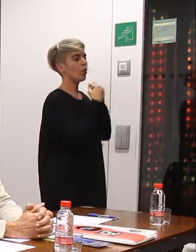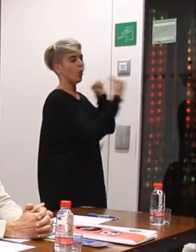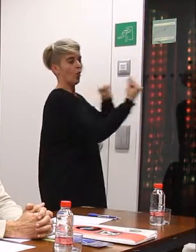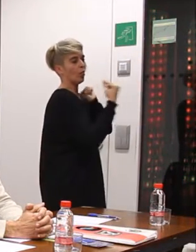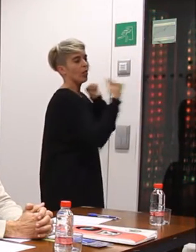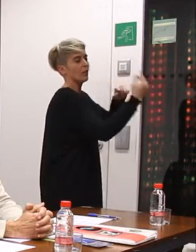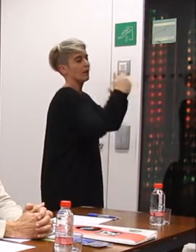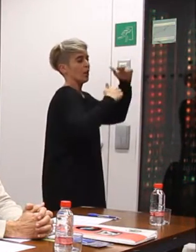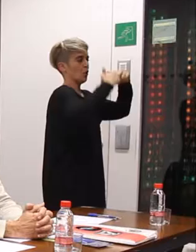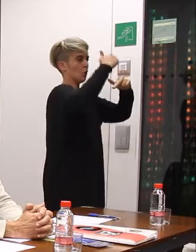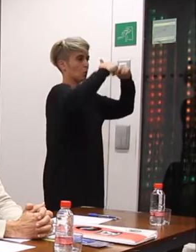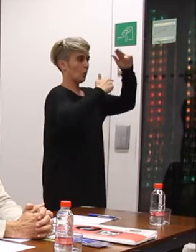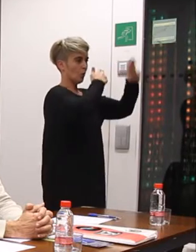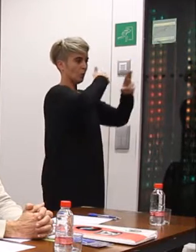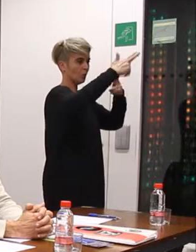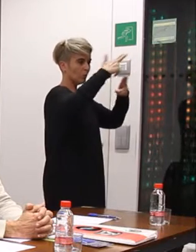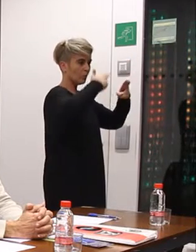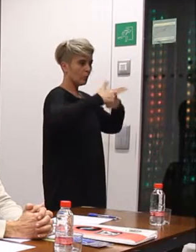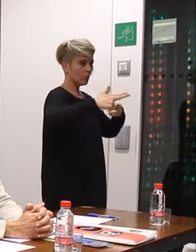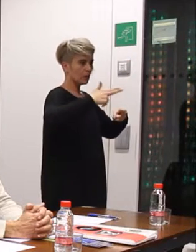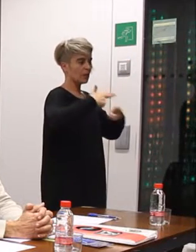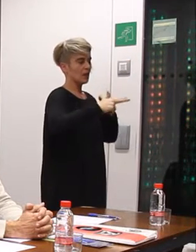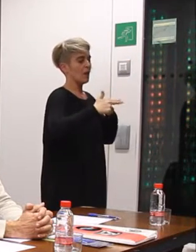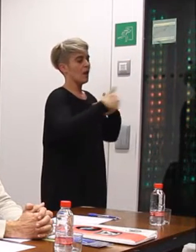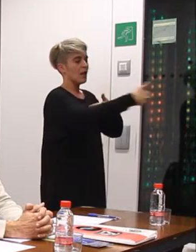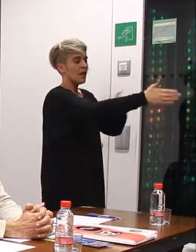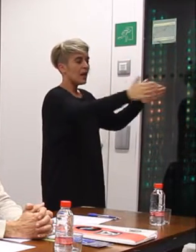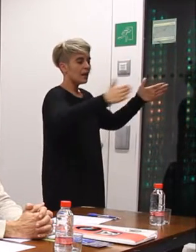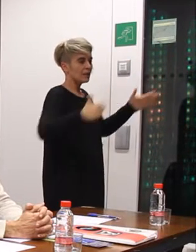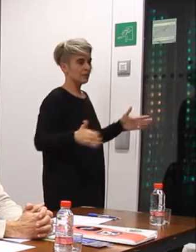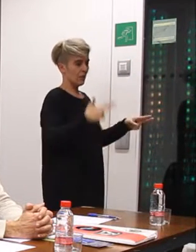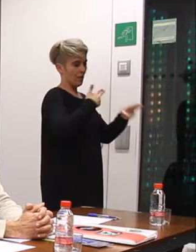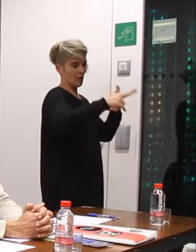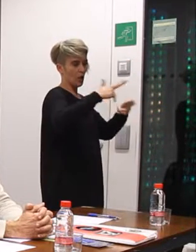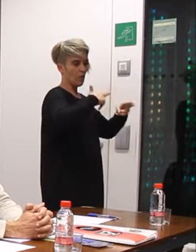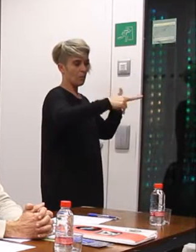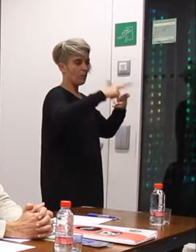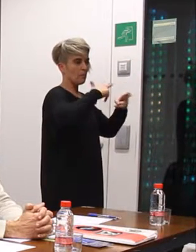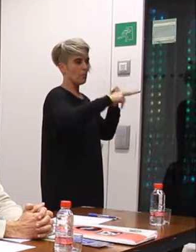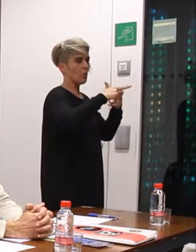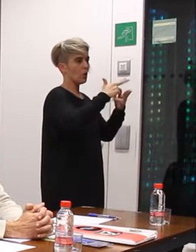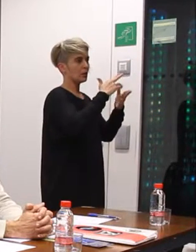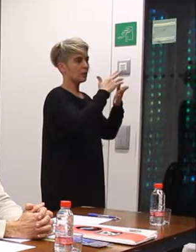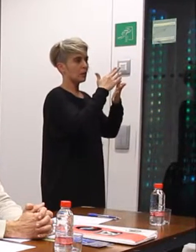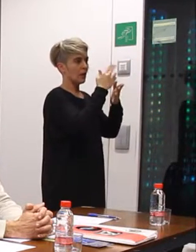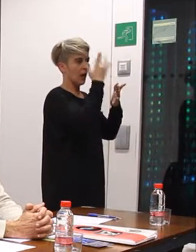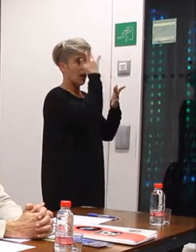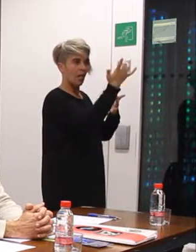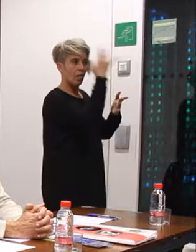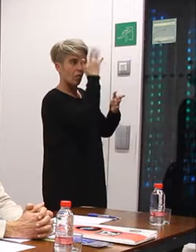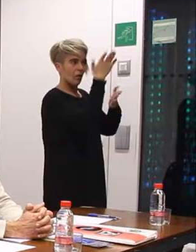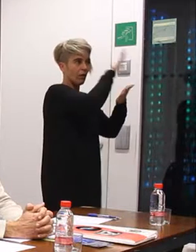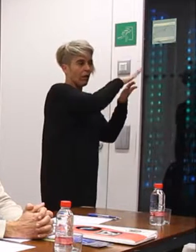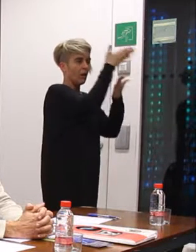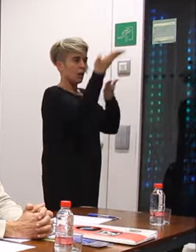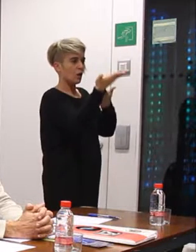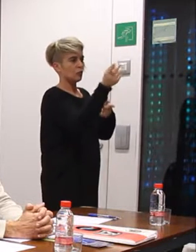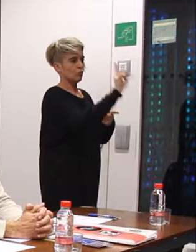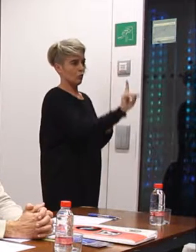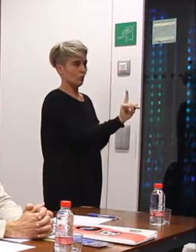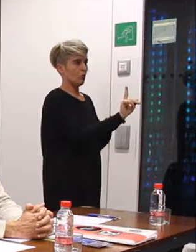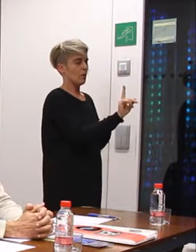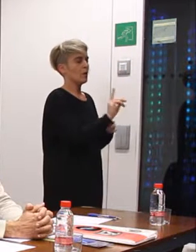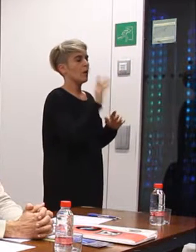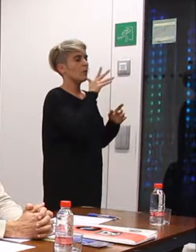de construcción política, un espacio político, no partidista. Es verdad que estamos en un ámbito